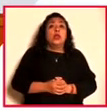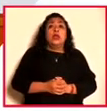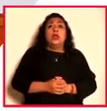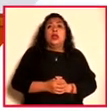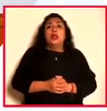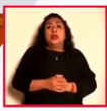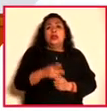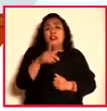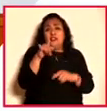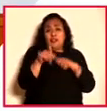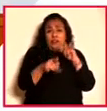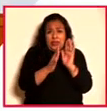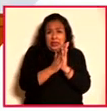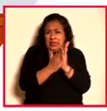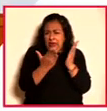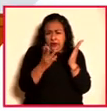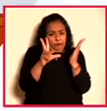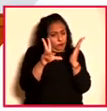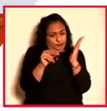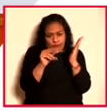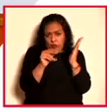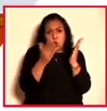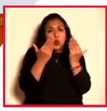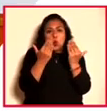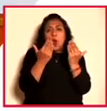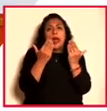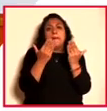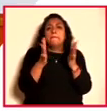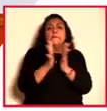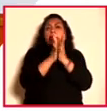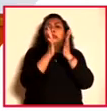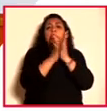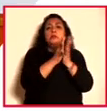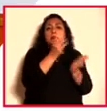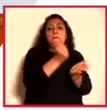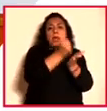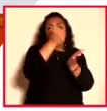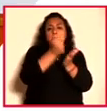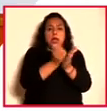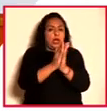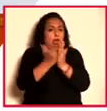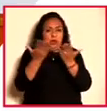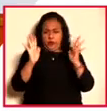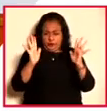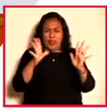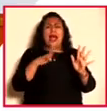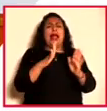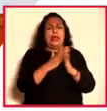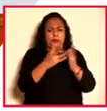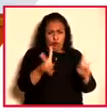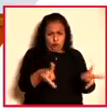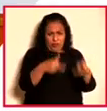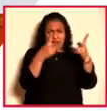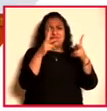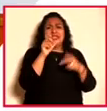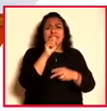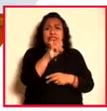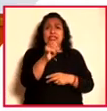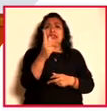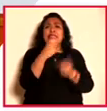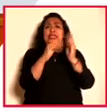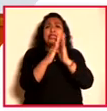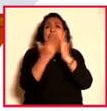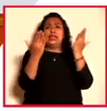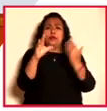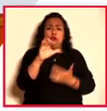feria de libro porque no tenemos presencia de editoriales. Tendremos libros a la venta. La librería Carlos Fuentes de la Universidad de